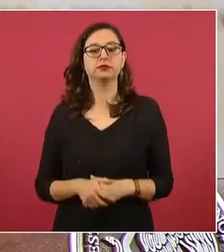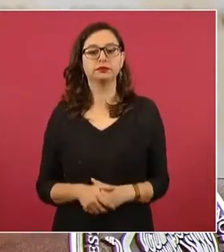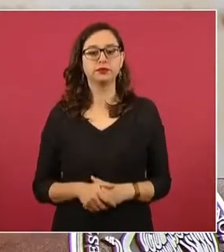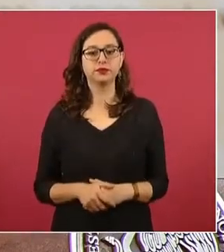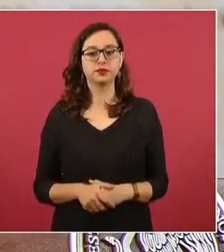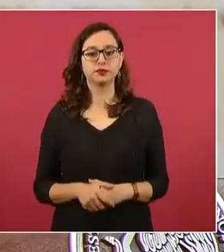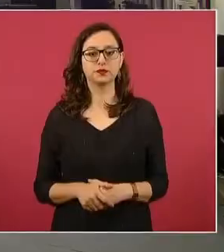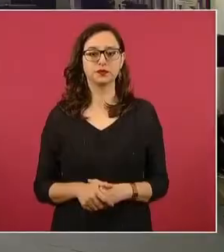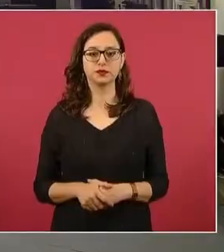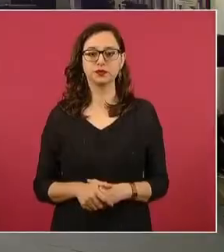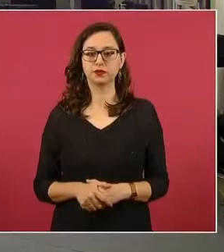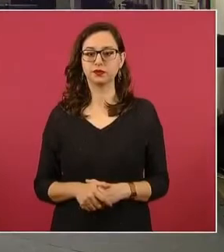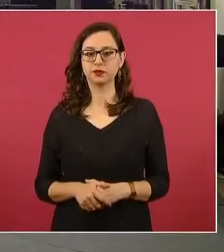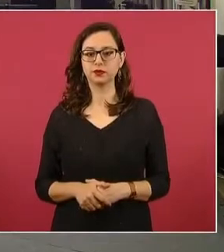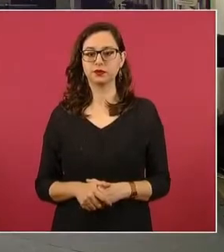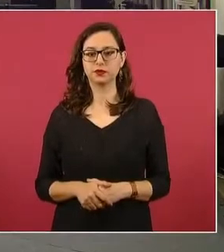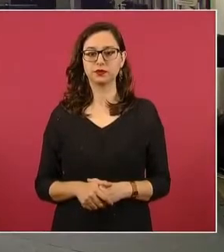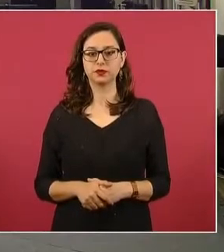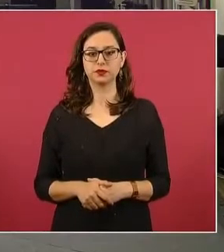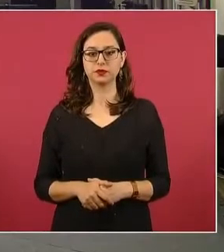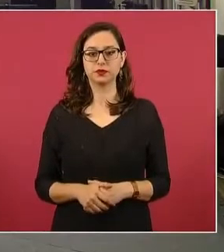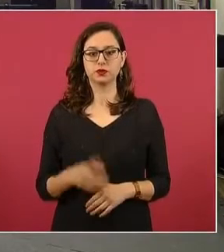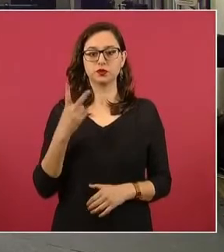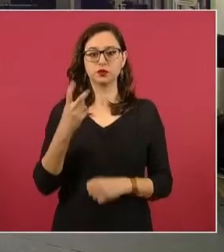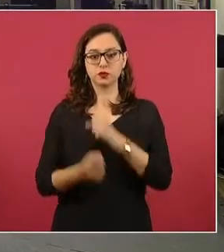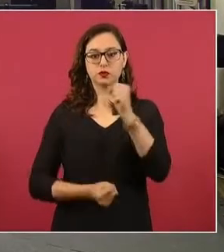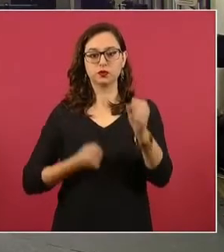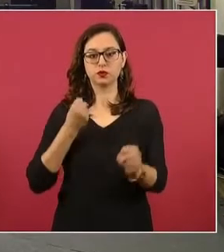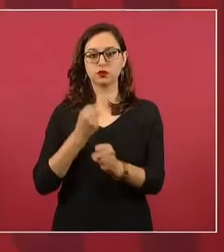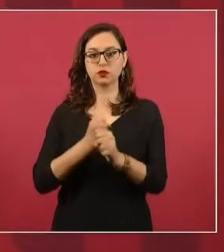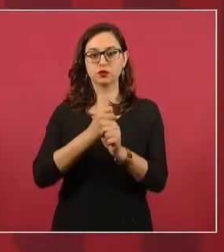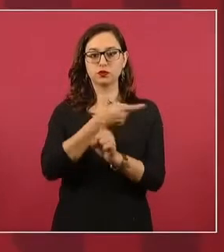en estos 2 años y medio,